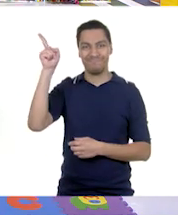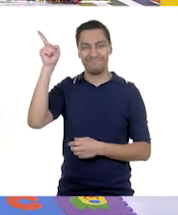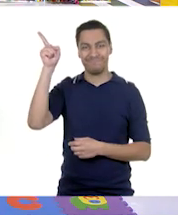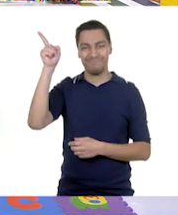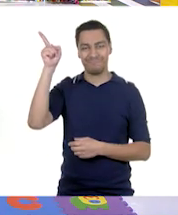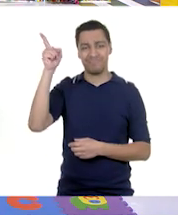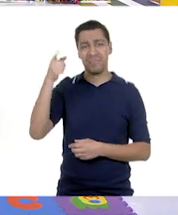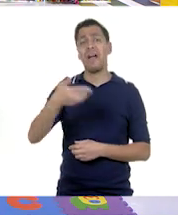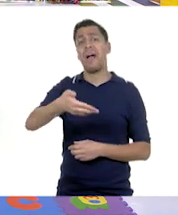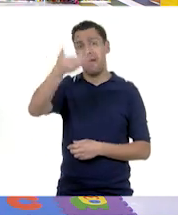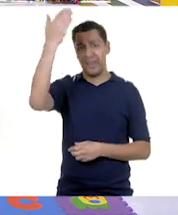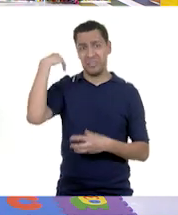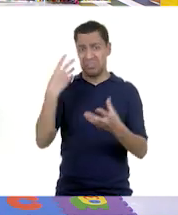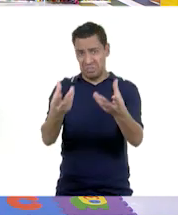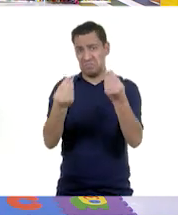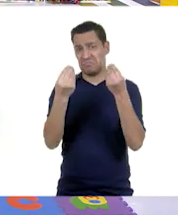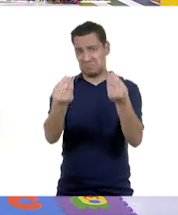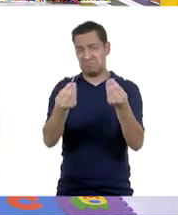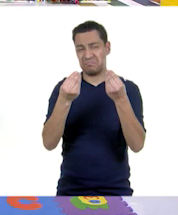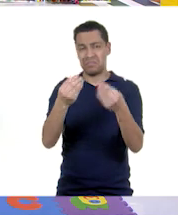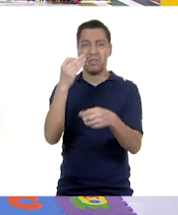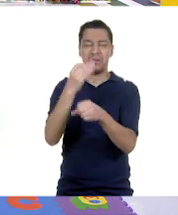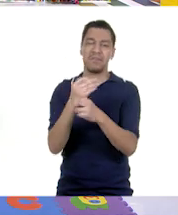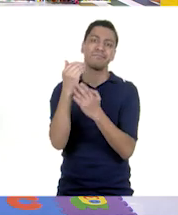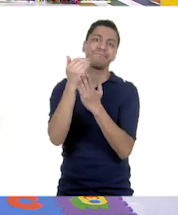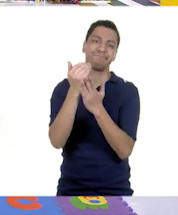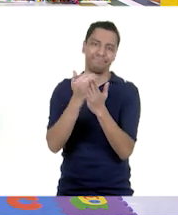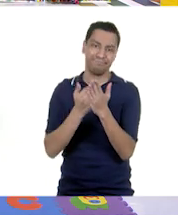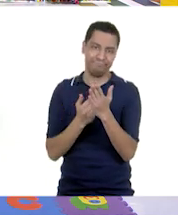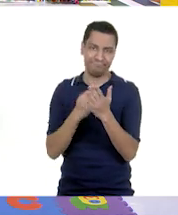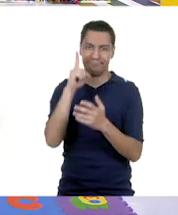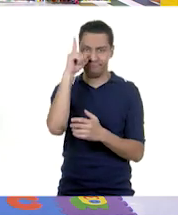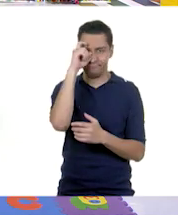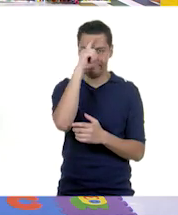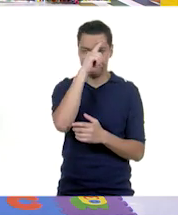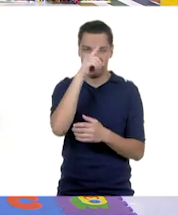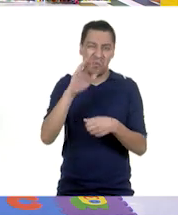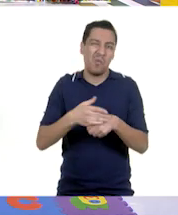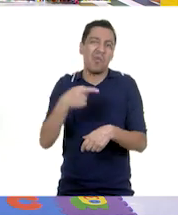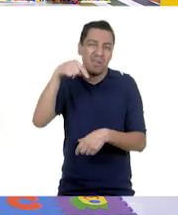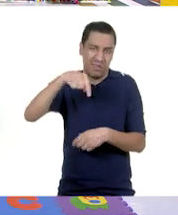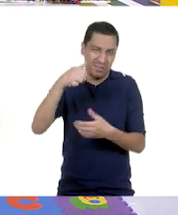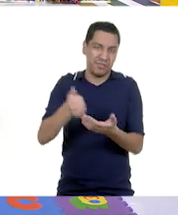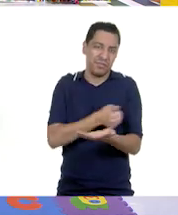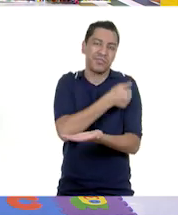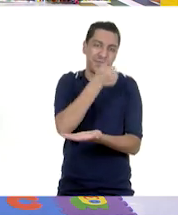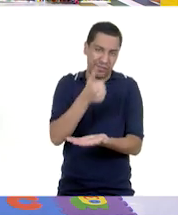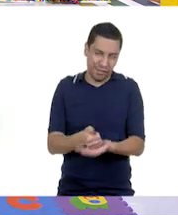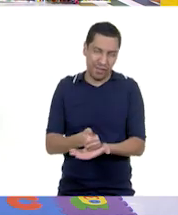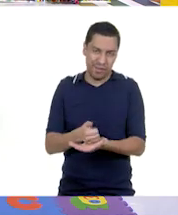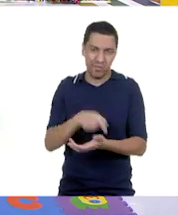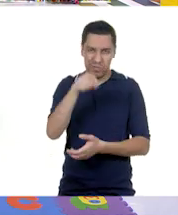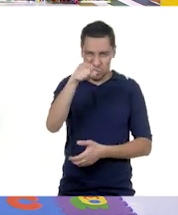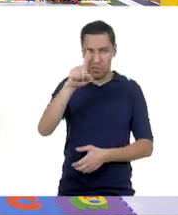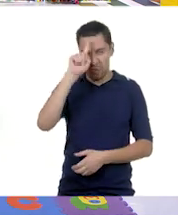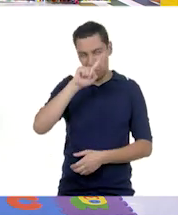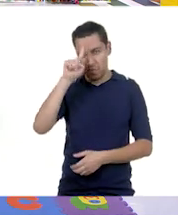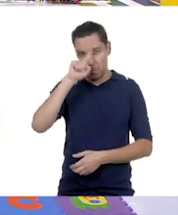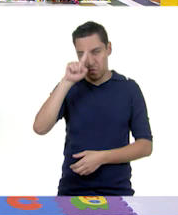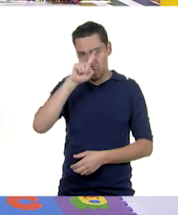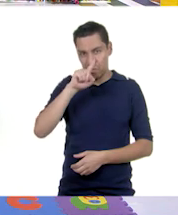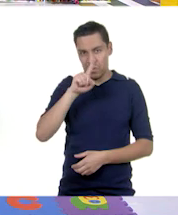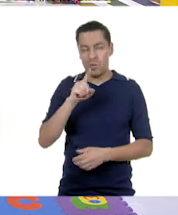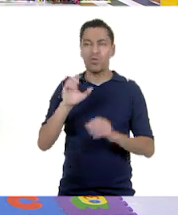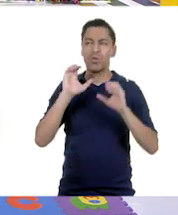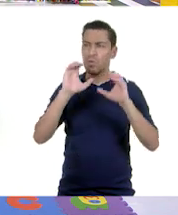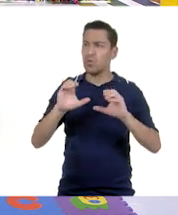recuerdo que había muchos por doquier. Ahora, pues ya es cada vez más difícil. Ojalá, como decías y nos recomendabas desde un principio,